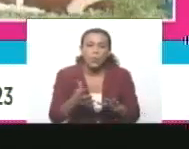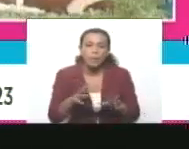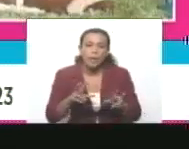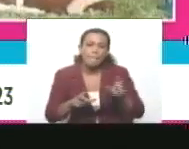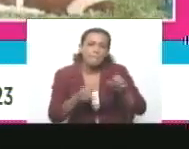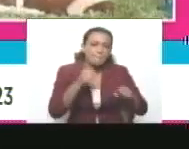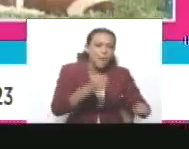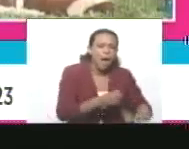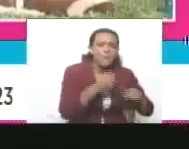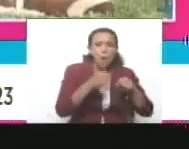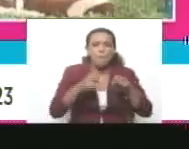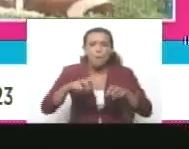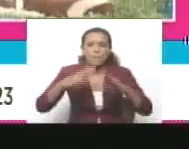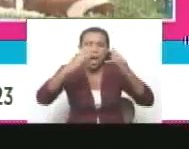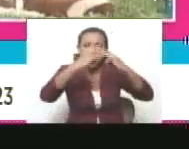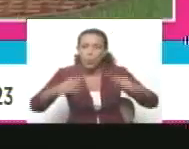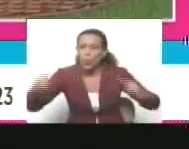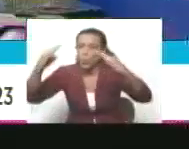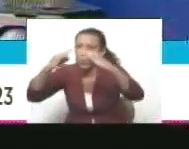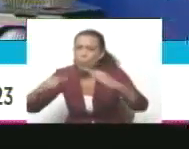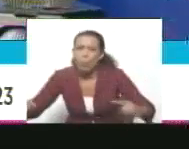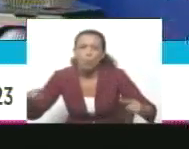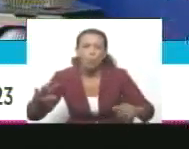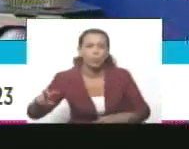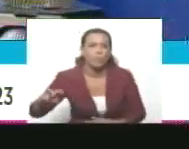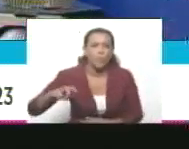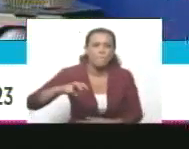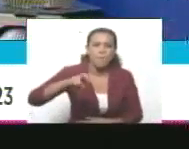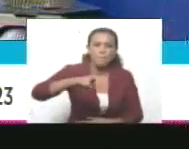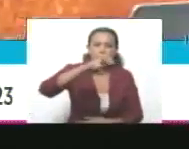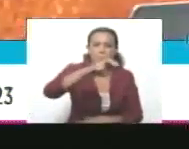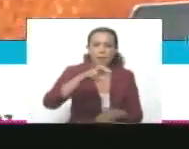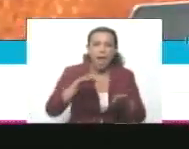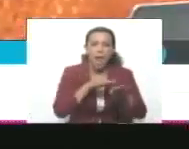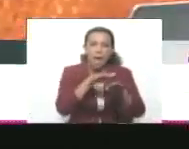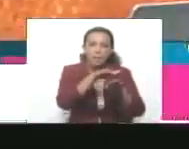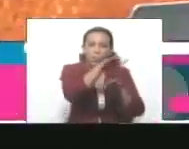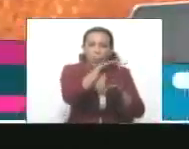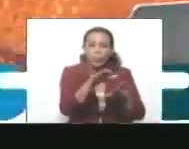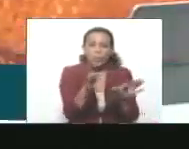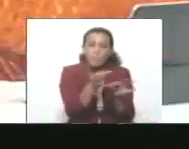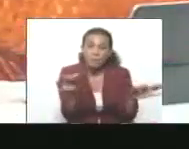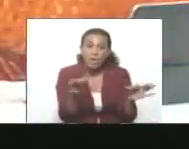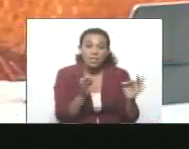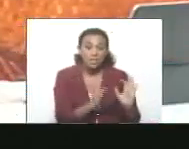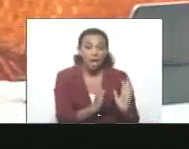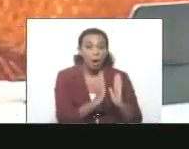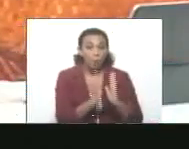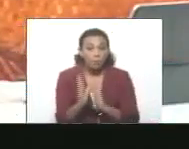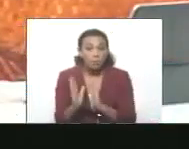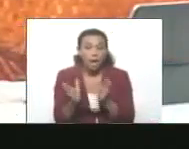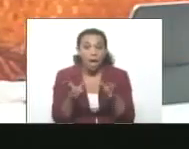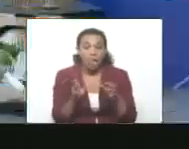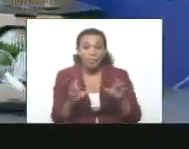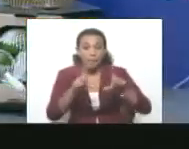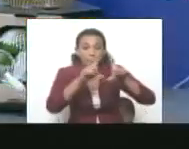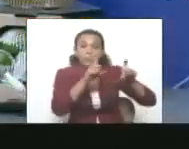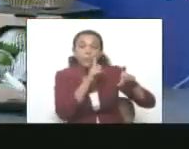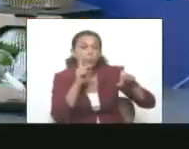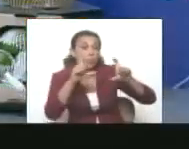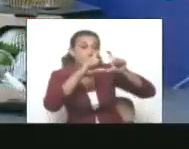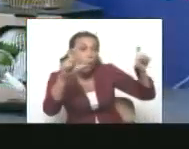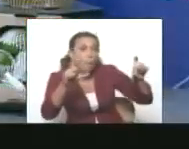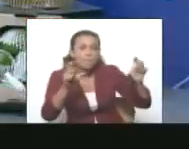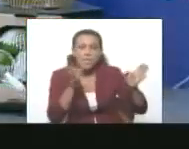tenemos senderismo en casi todo el estado de Yaracuy, pero en este caso... Y están bien las rutas, está sí, todo chévere. Porque precisamente esta